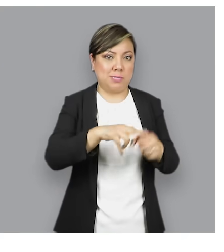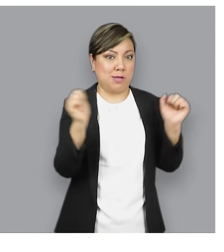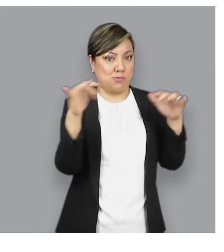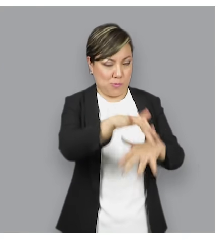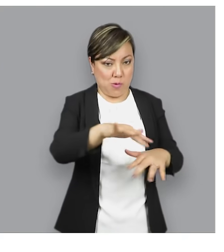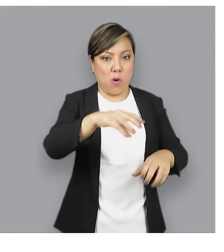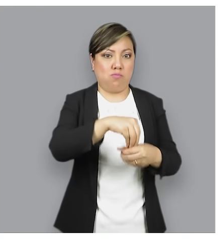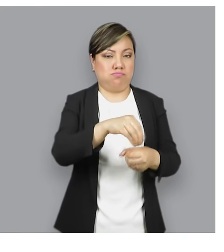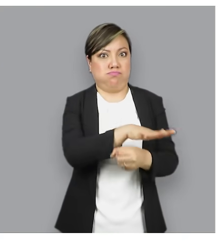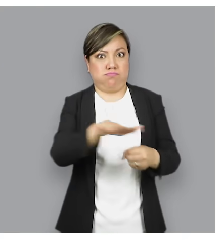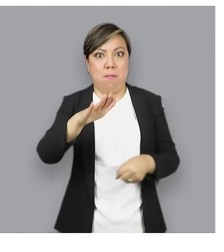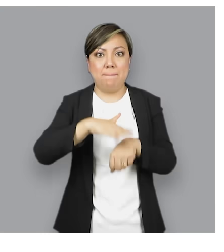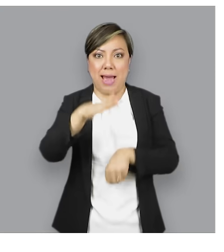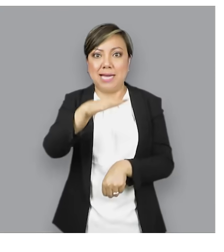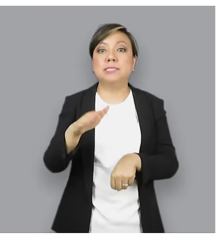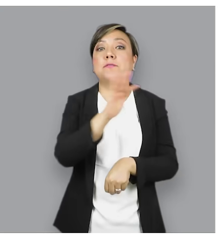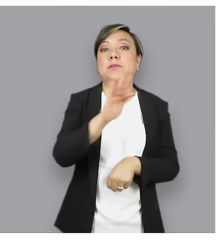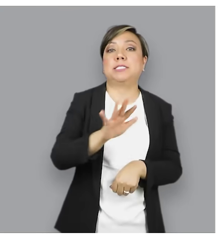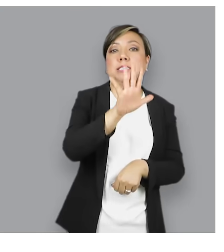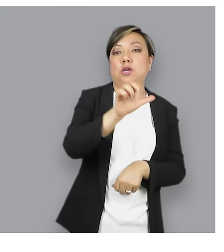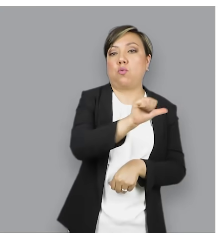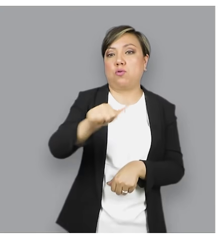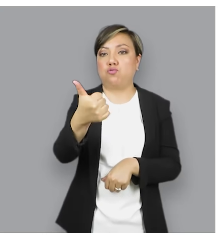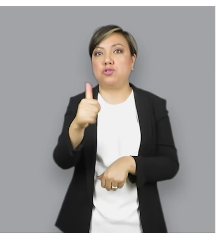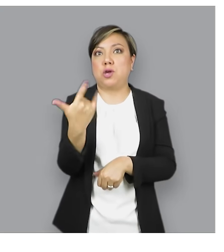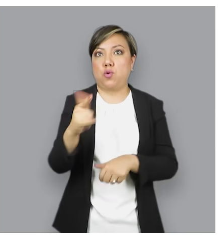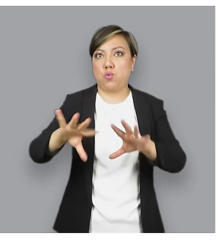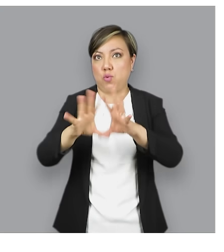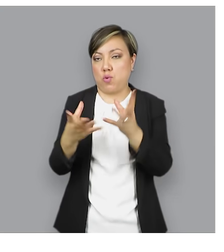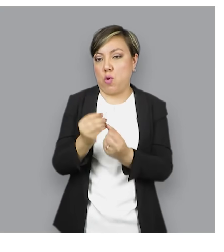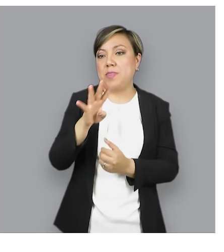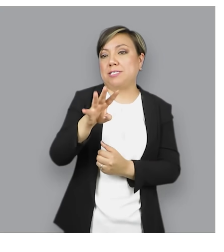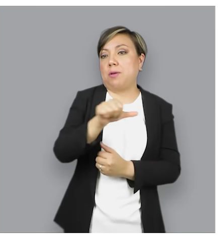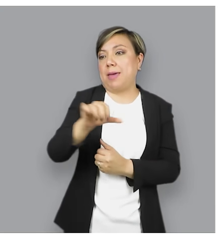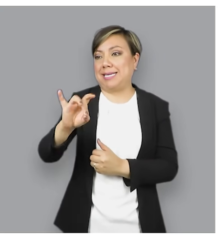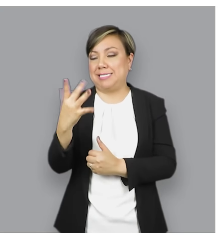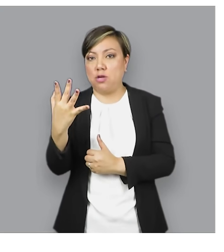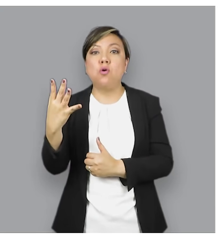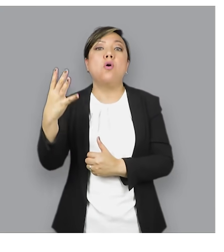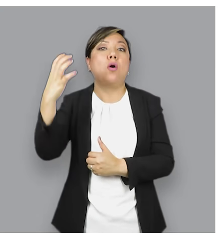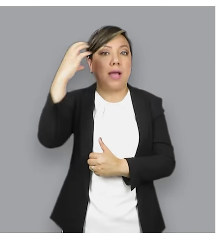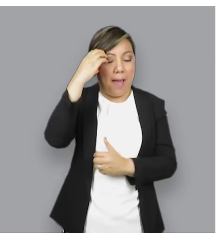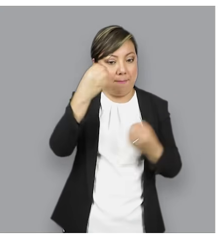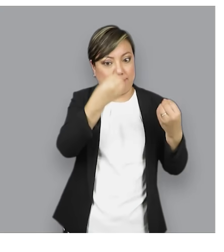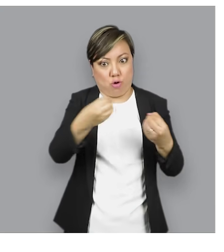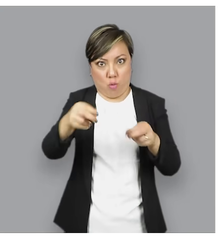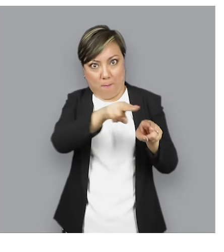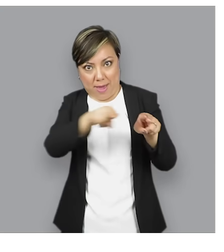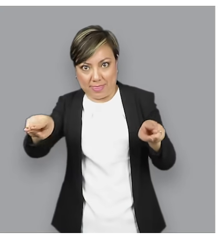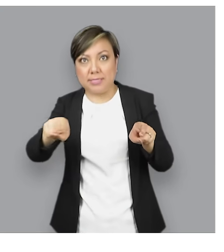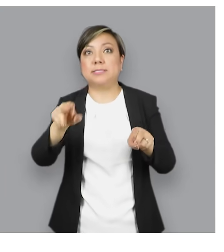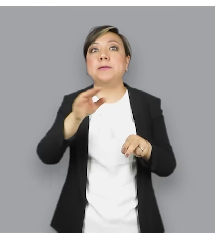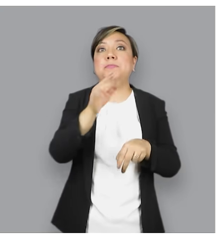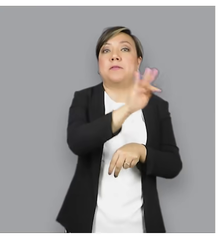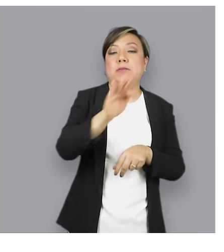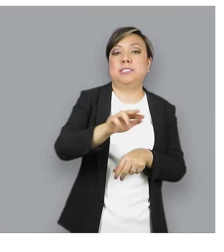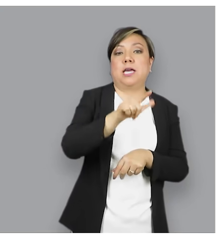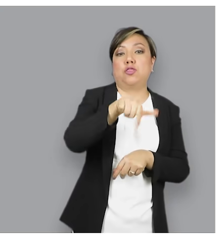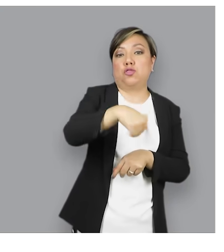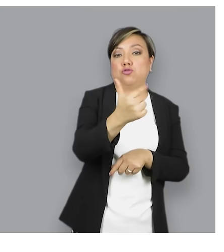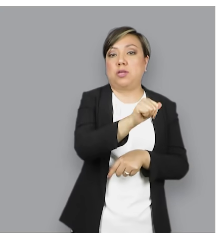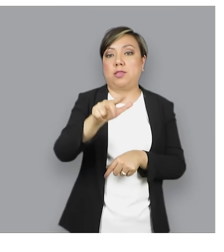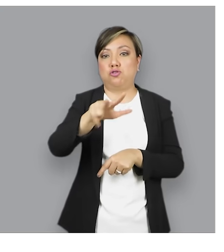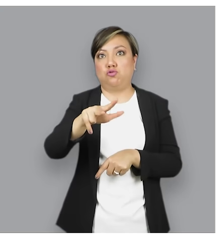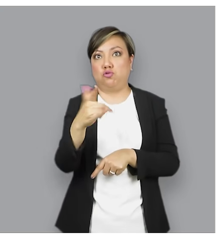De la semana del 5 al 11 de julio, pasamos de 19 a 35 camas. De la semana del 12 al 18 de julio,